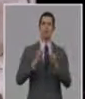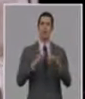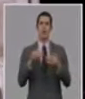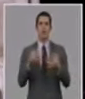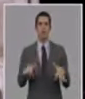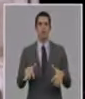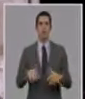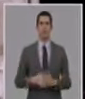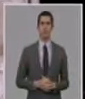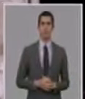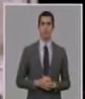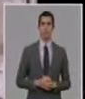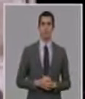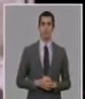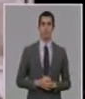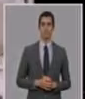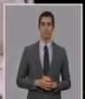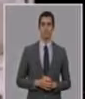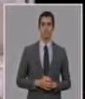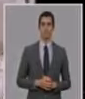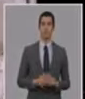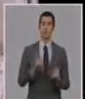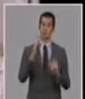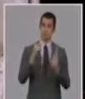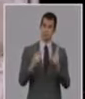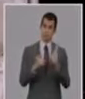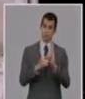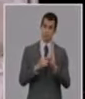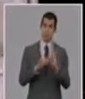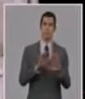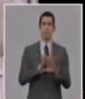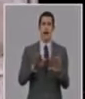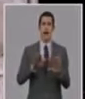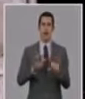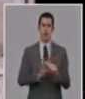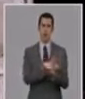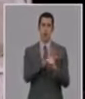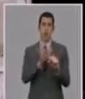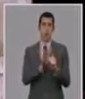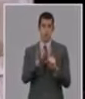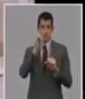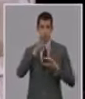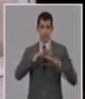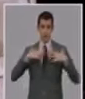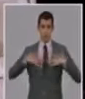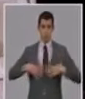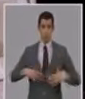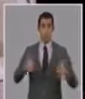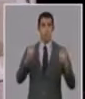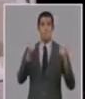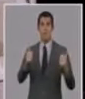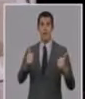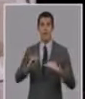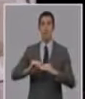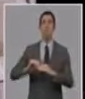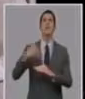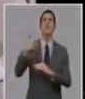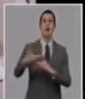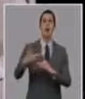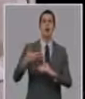ambas aparecen en la etapa de convalecencia de la COVID-19 y hacen que esta